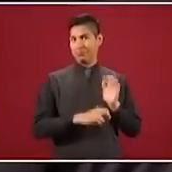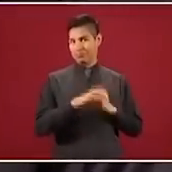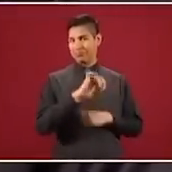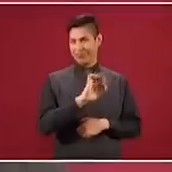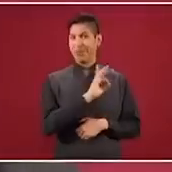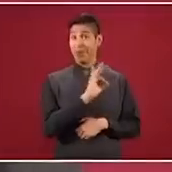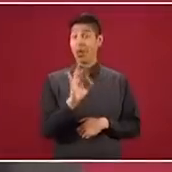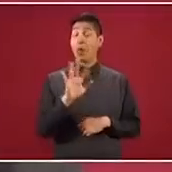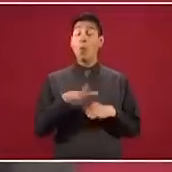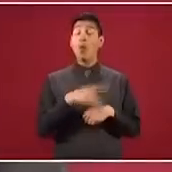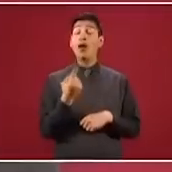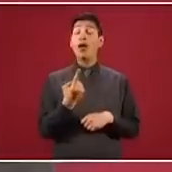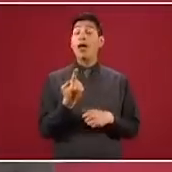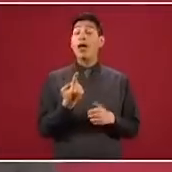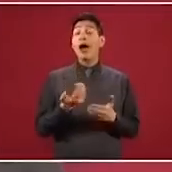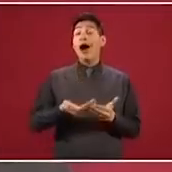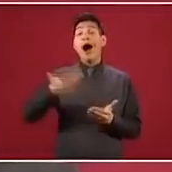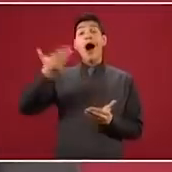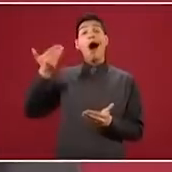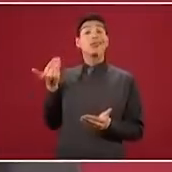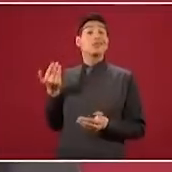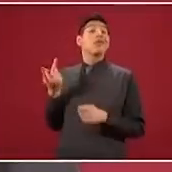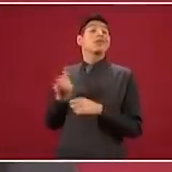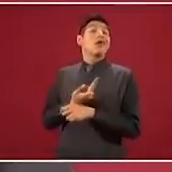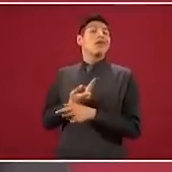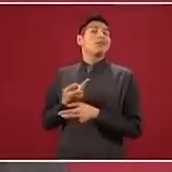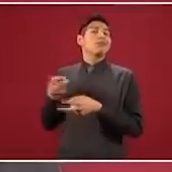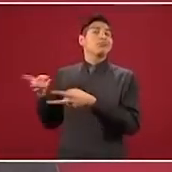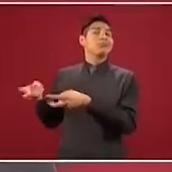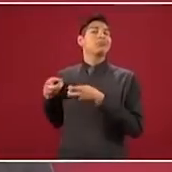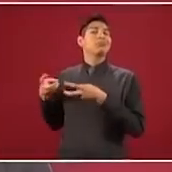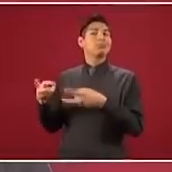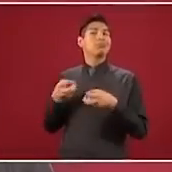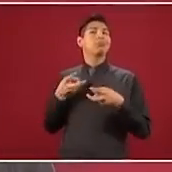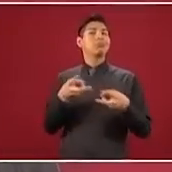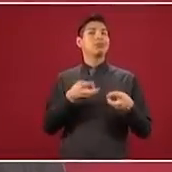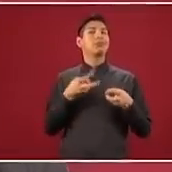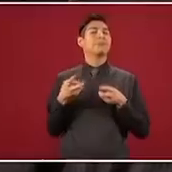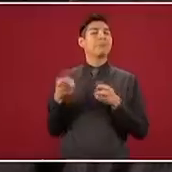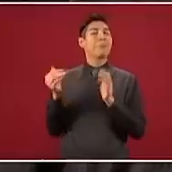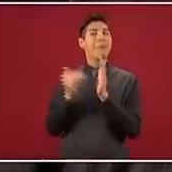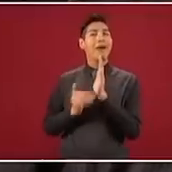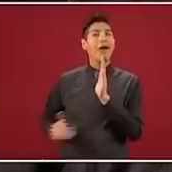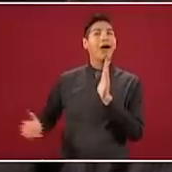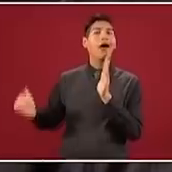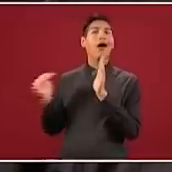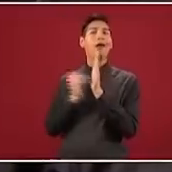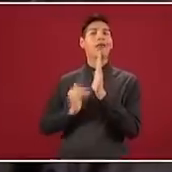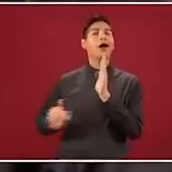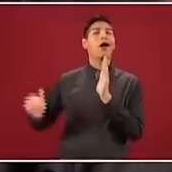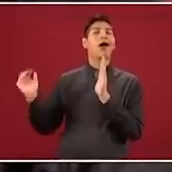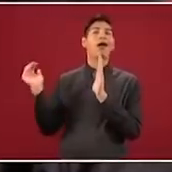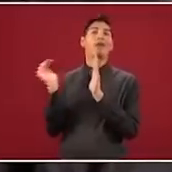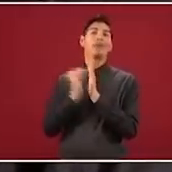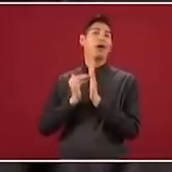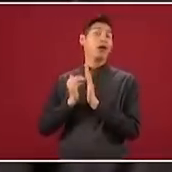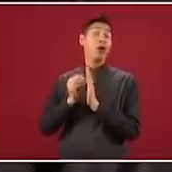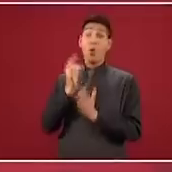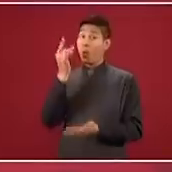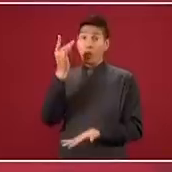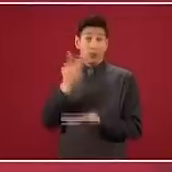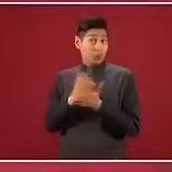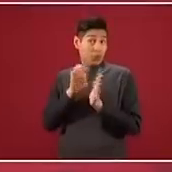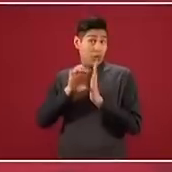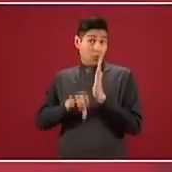se robaban muchísimo dinero, miles de millones de pesos, solo en la compra de